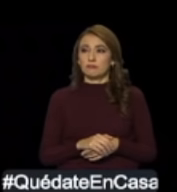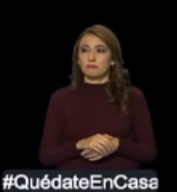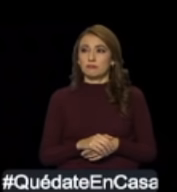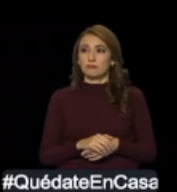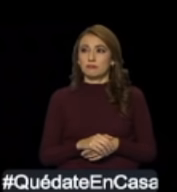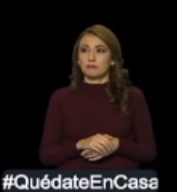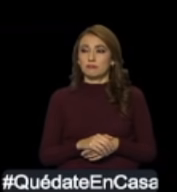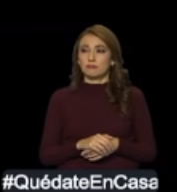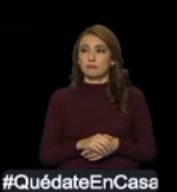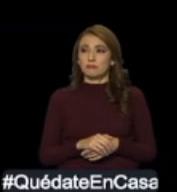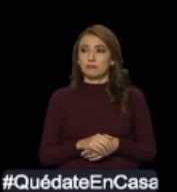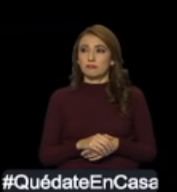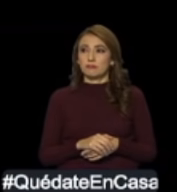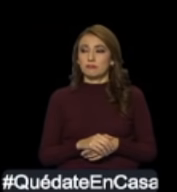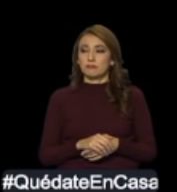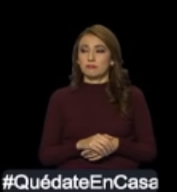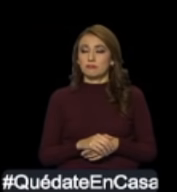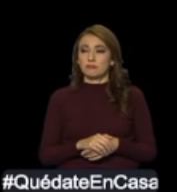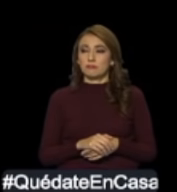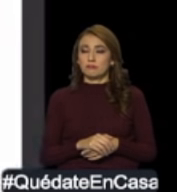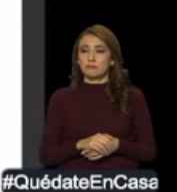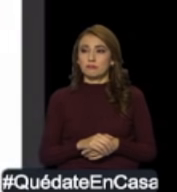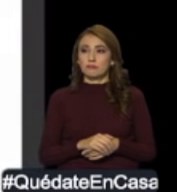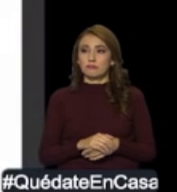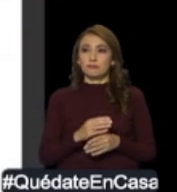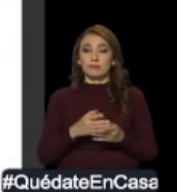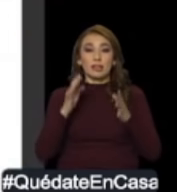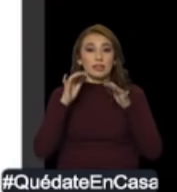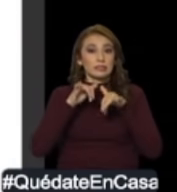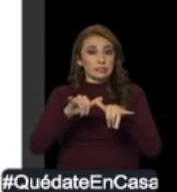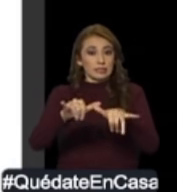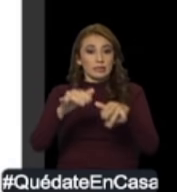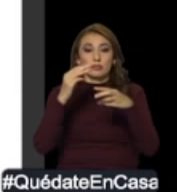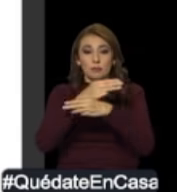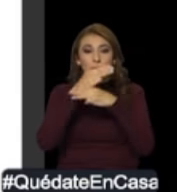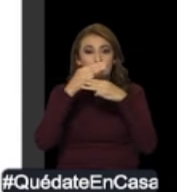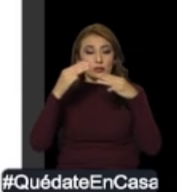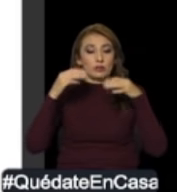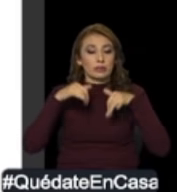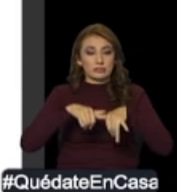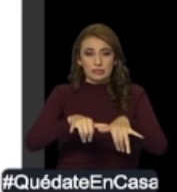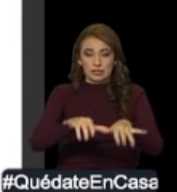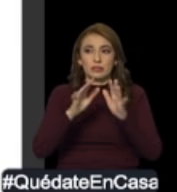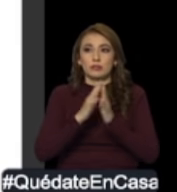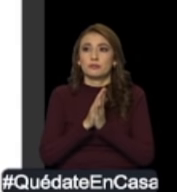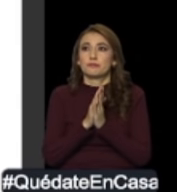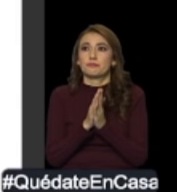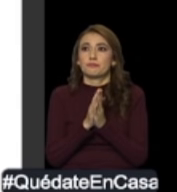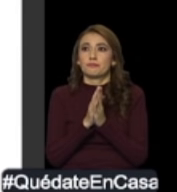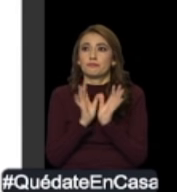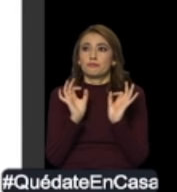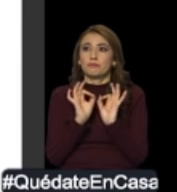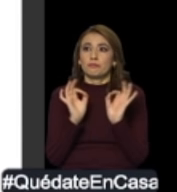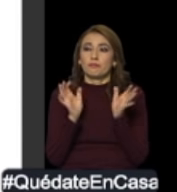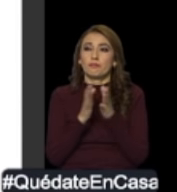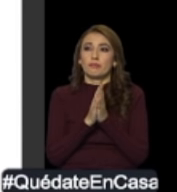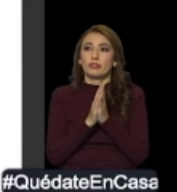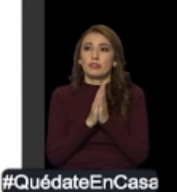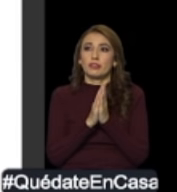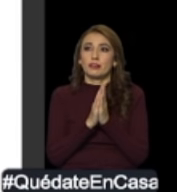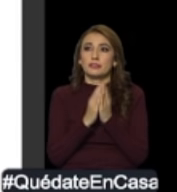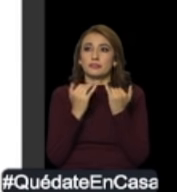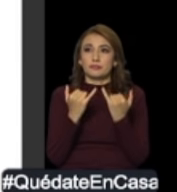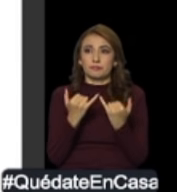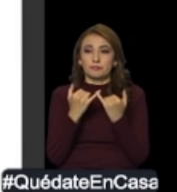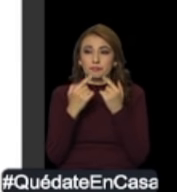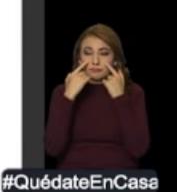Siguiendo con esta metodología que presentábamos la provincia de Guayas primero, similarmente no me voy a detener en esta